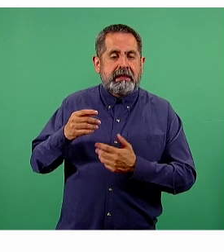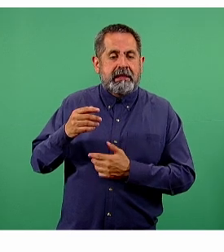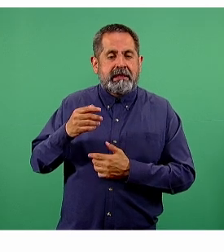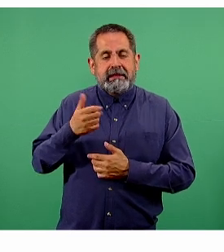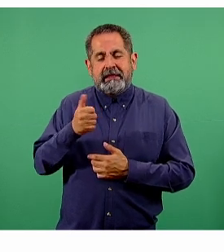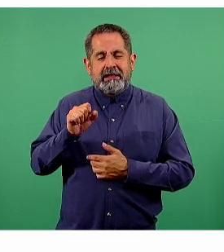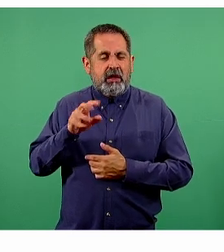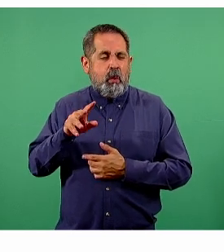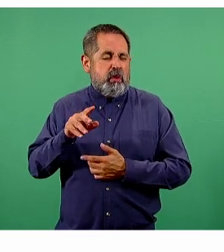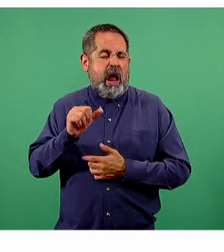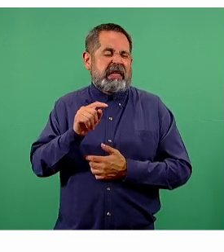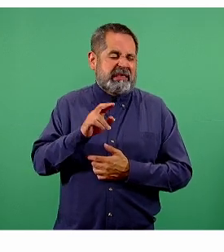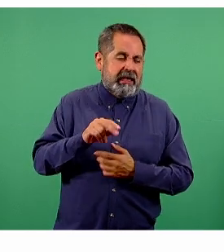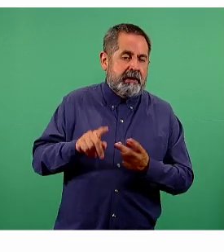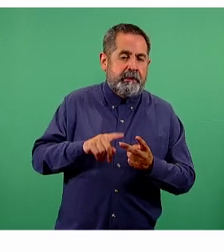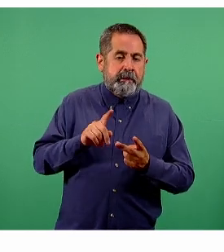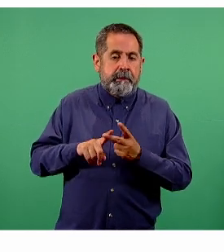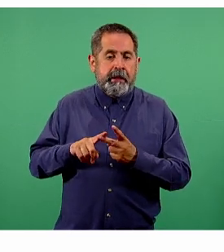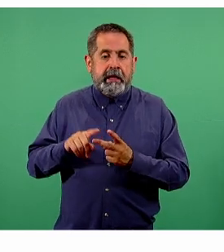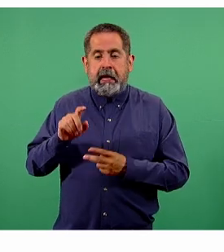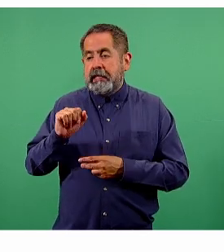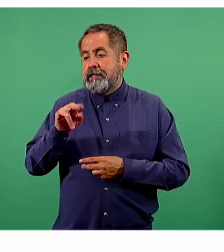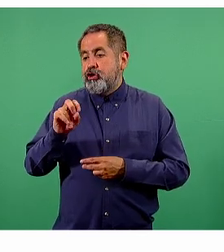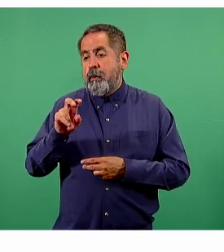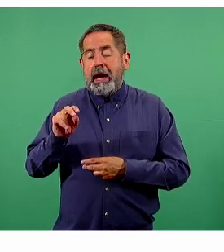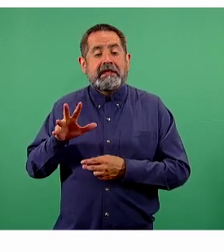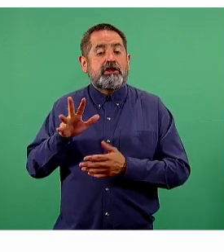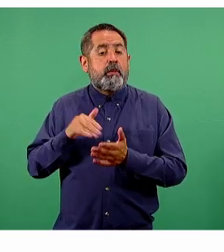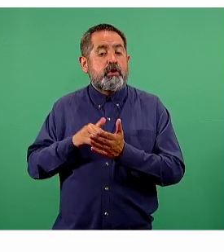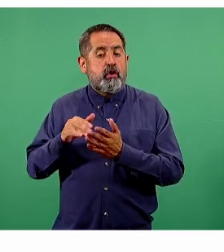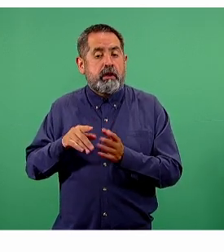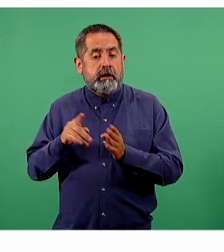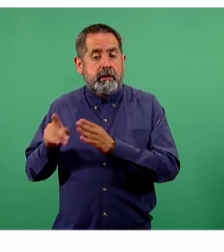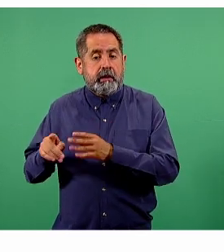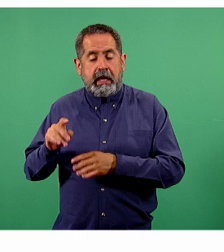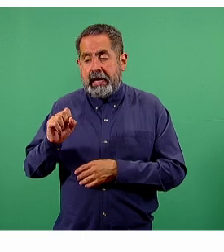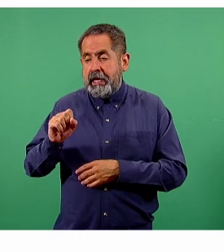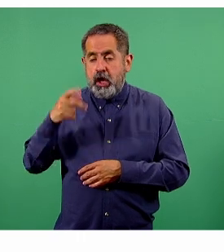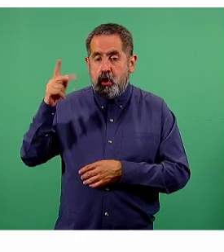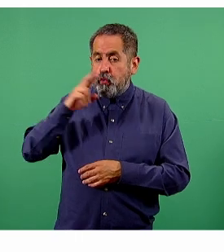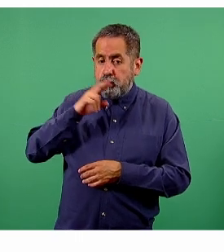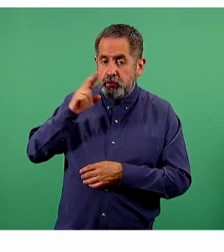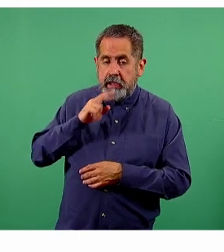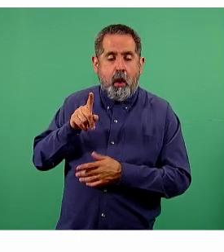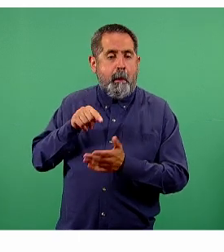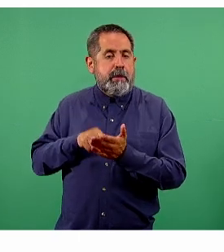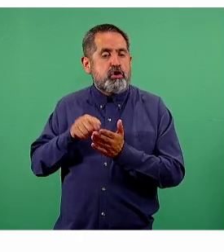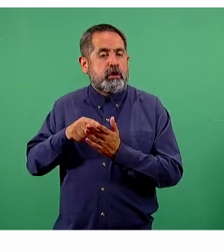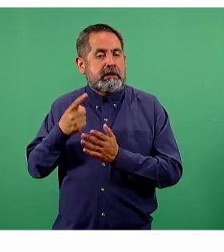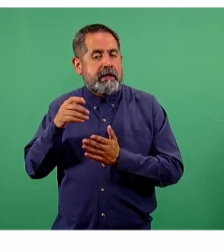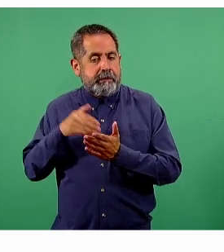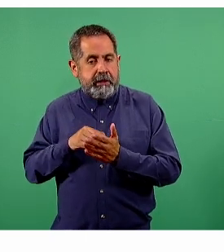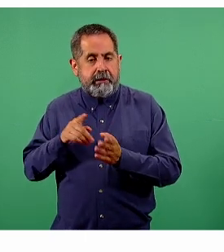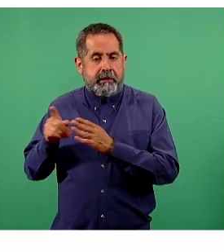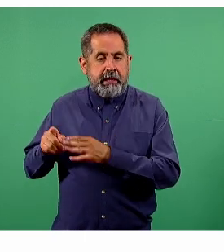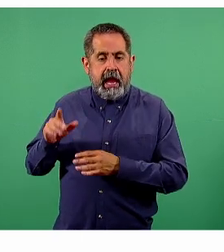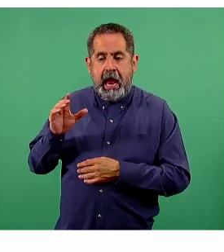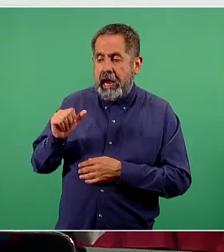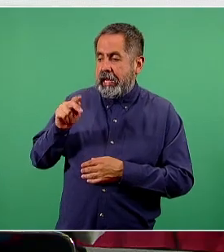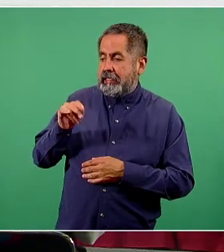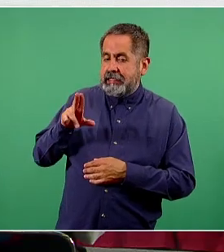4.664.500 la de AstraZeneca, 5 millones la de Sinovac, 1.100.000 la de Sputnik V y